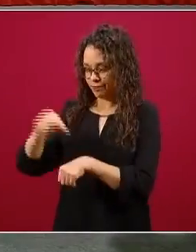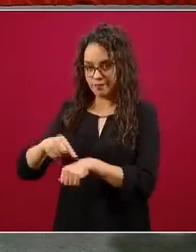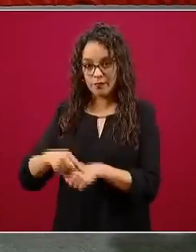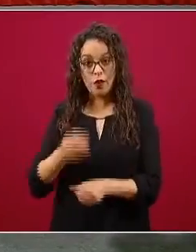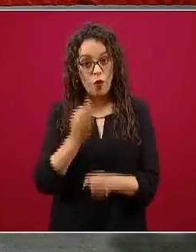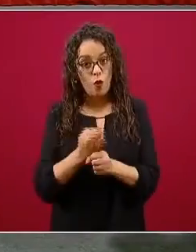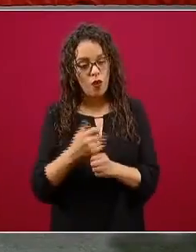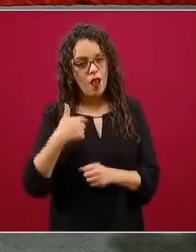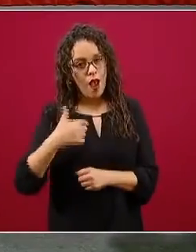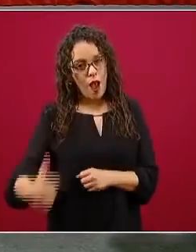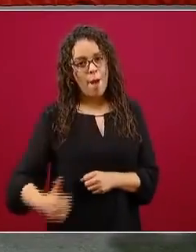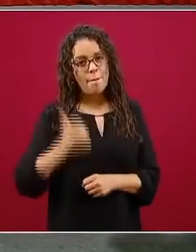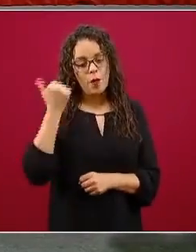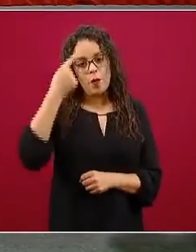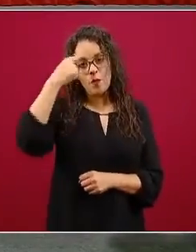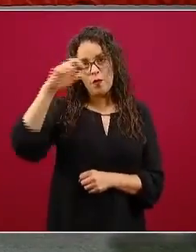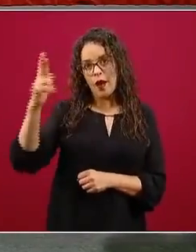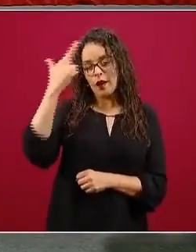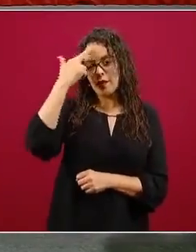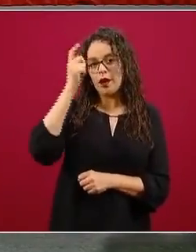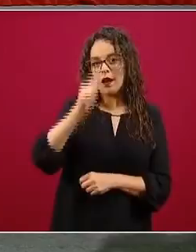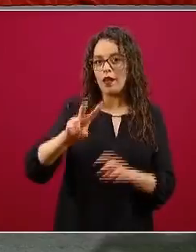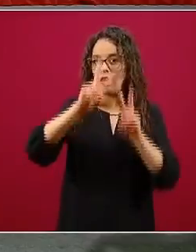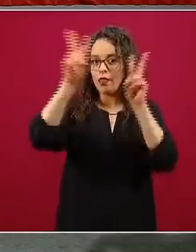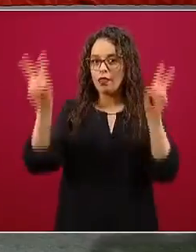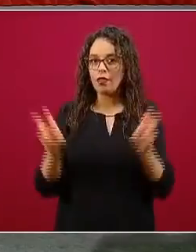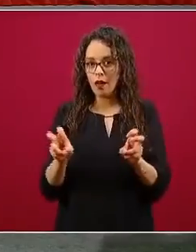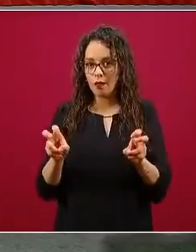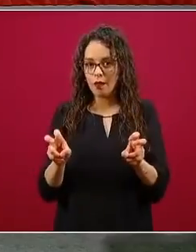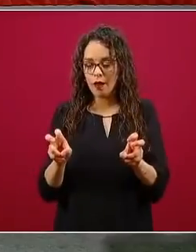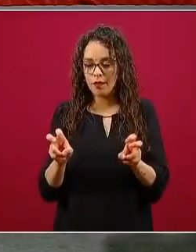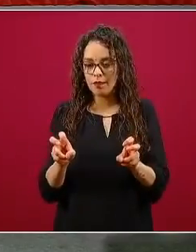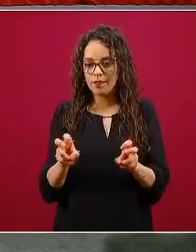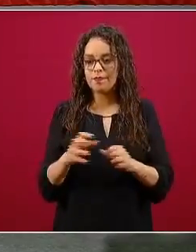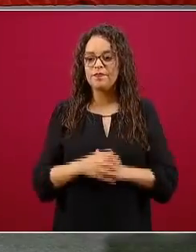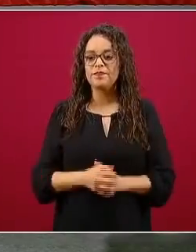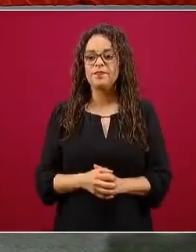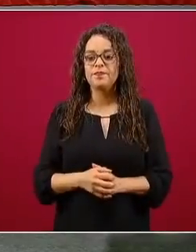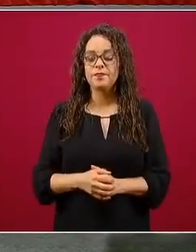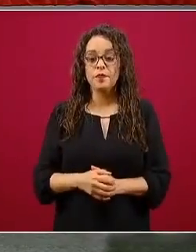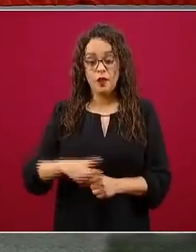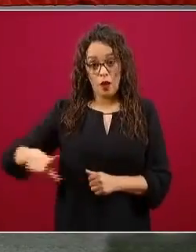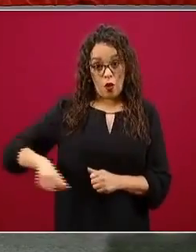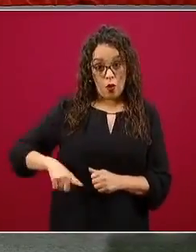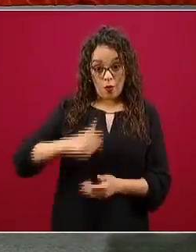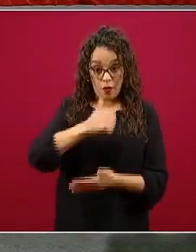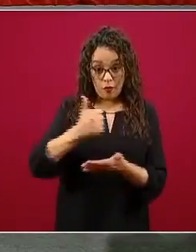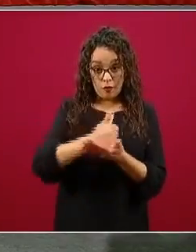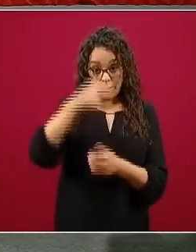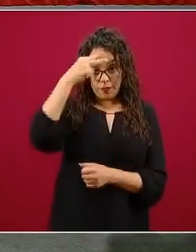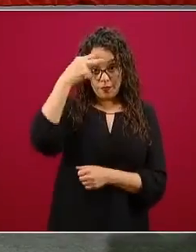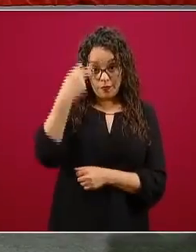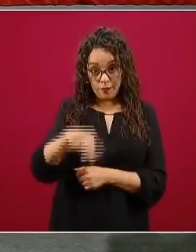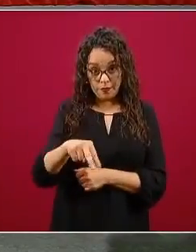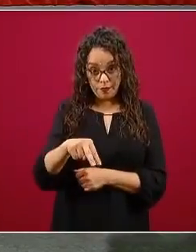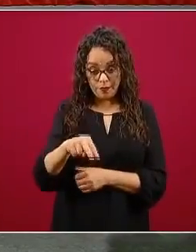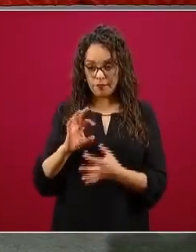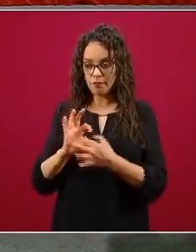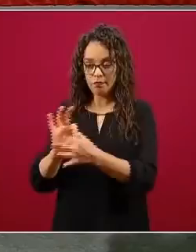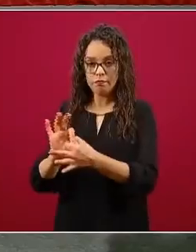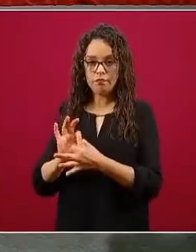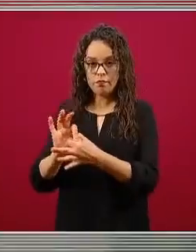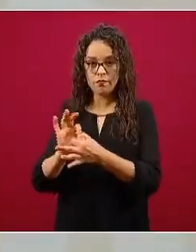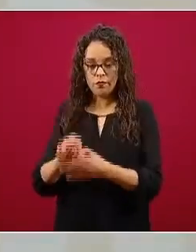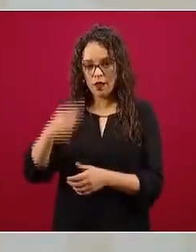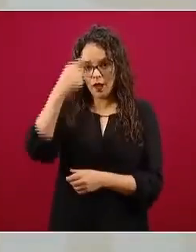de mortalidad, que estamos trabajando con el Gobierno de la Ciudad de México para estandarizar una